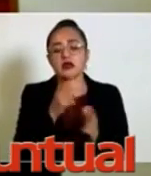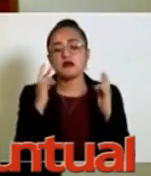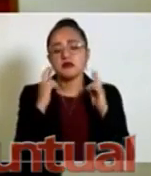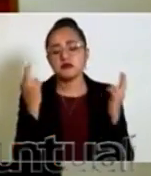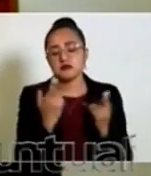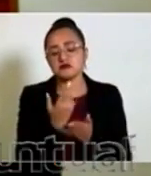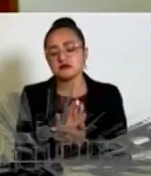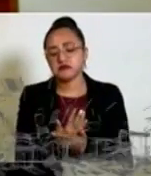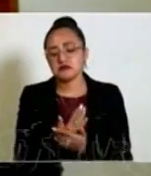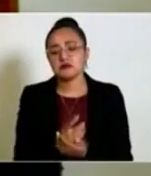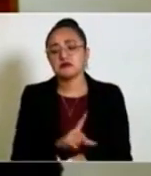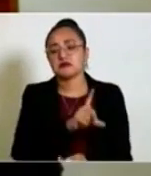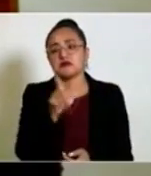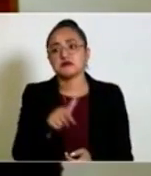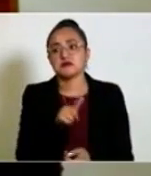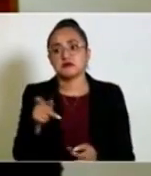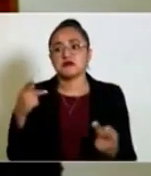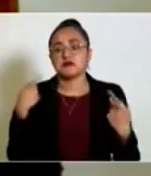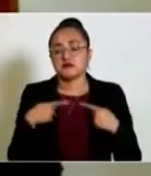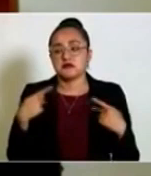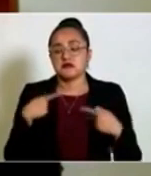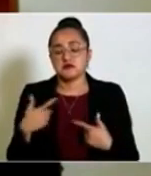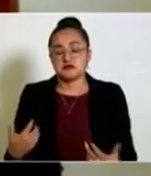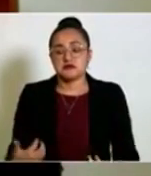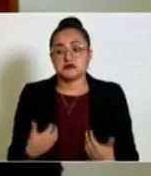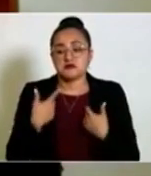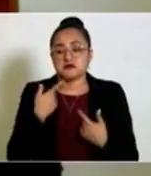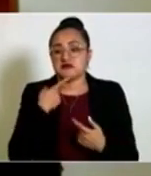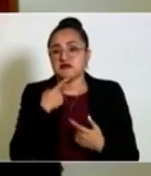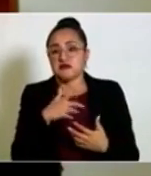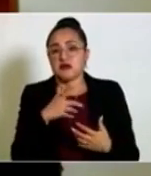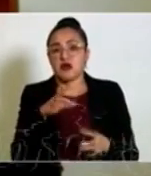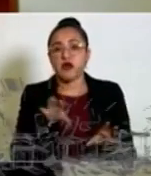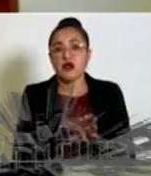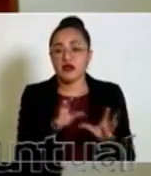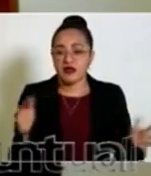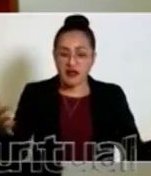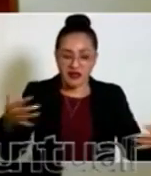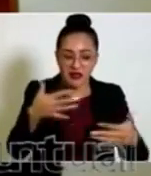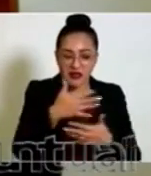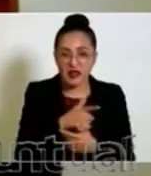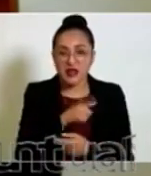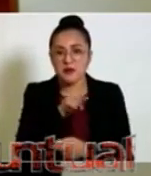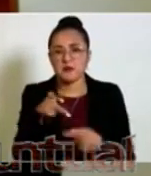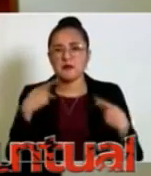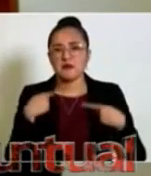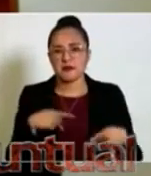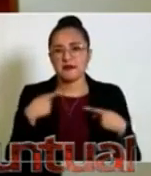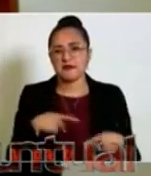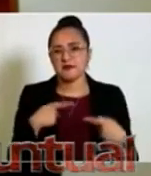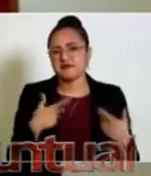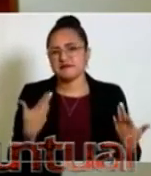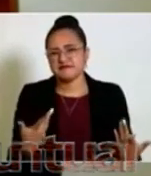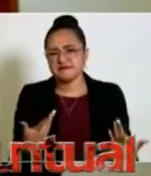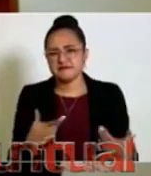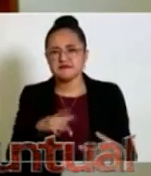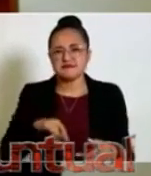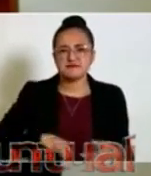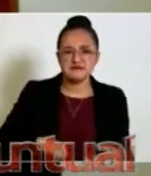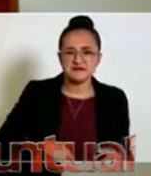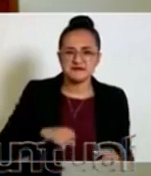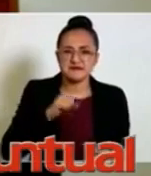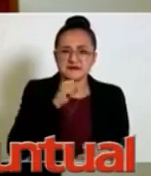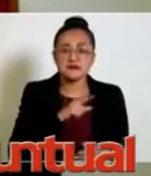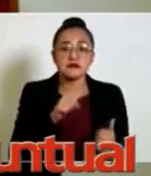reunión y pues pobladores asusados por actores muy puntuales que tienen intereses